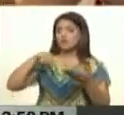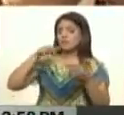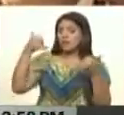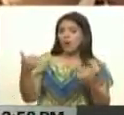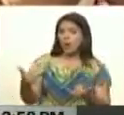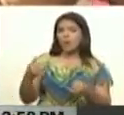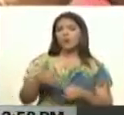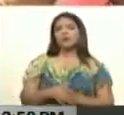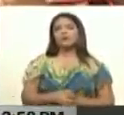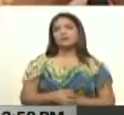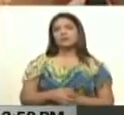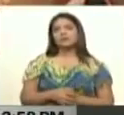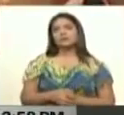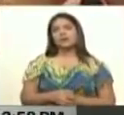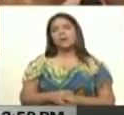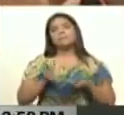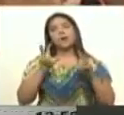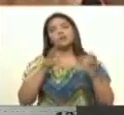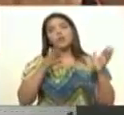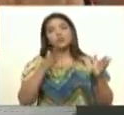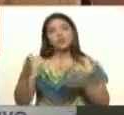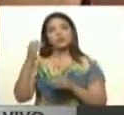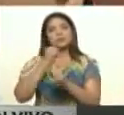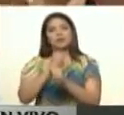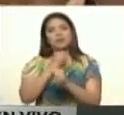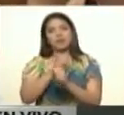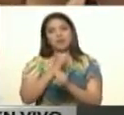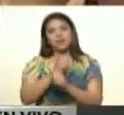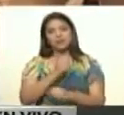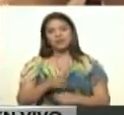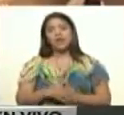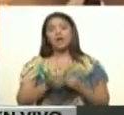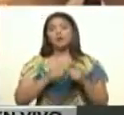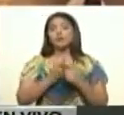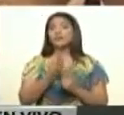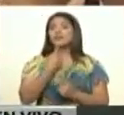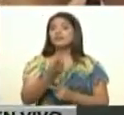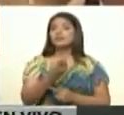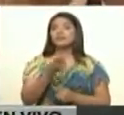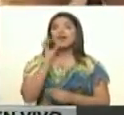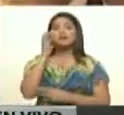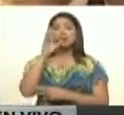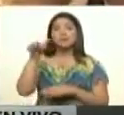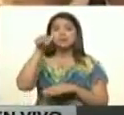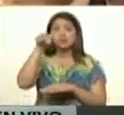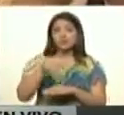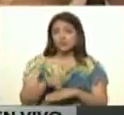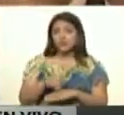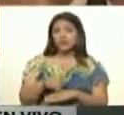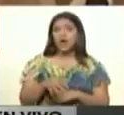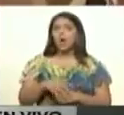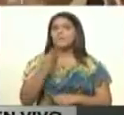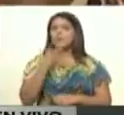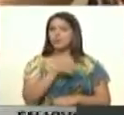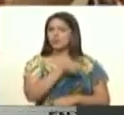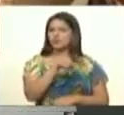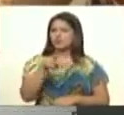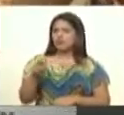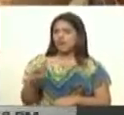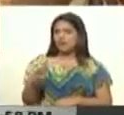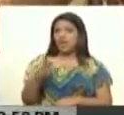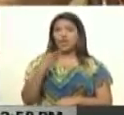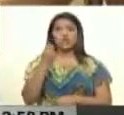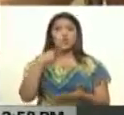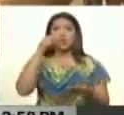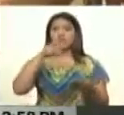punto de cuenta va a ser para una nueva gestión. Y tenemos que decirle a esa asamblea que si se le ocurre no